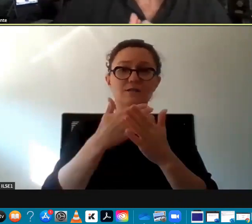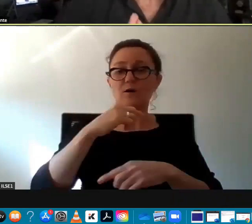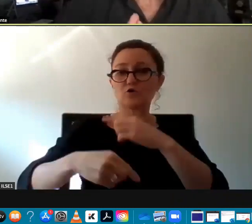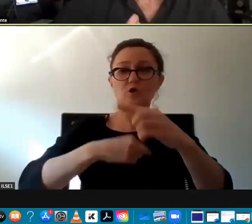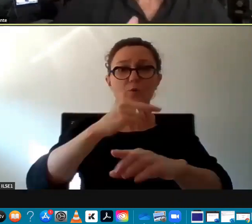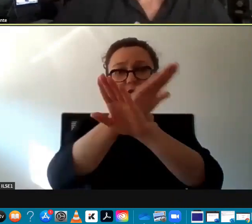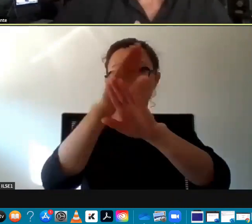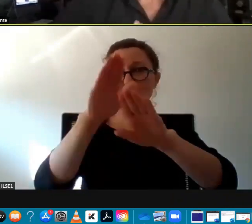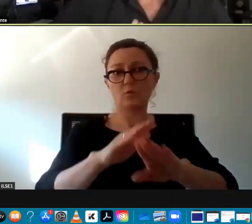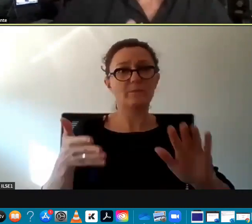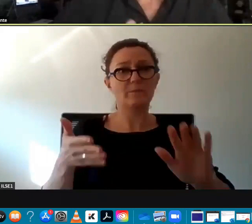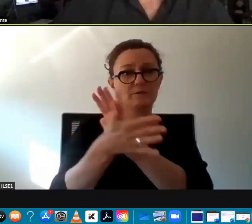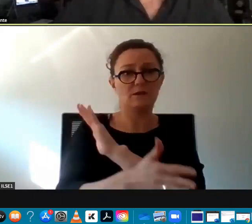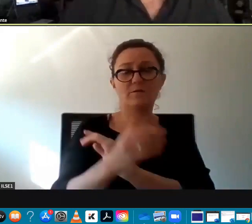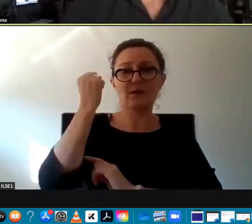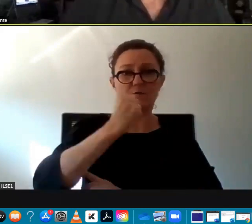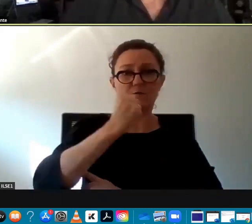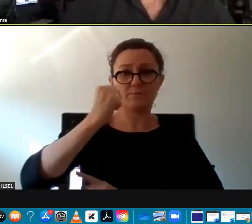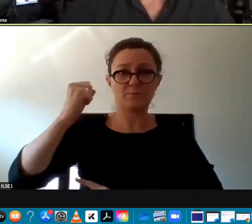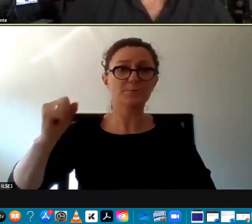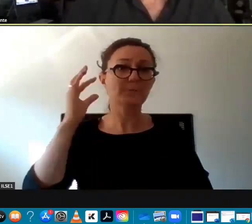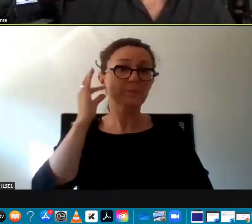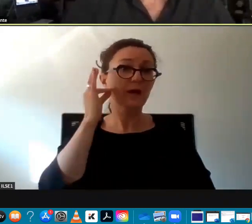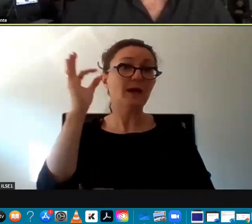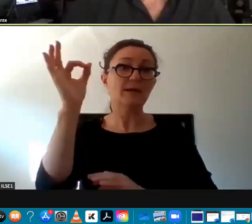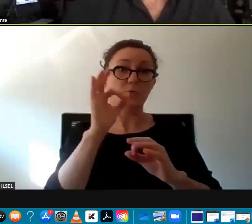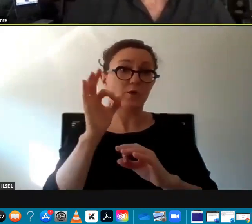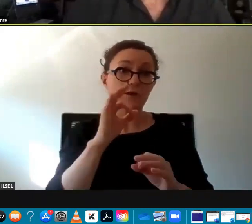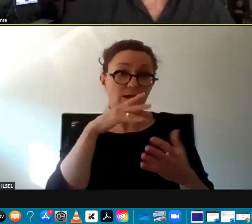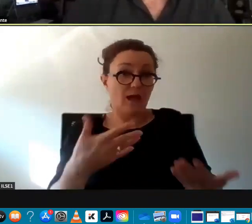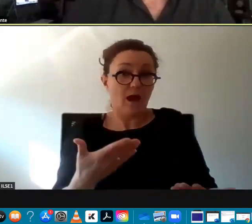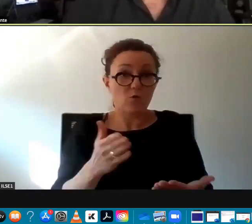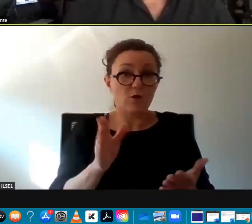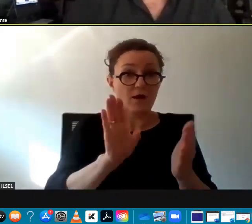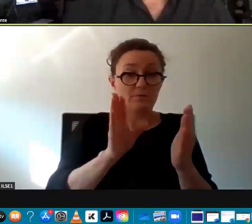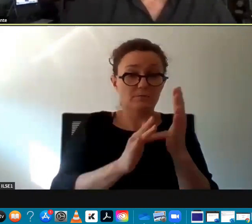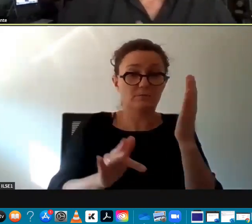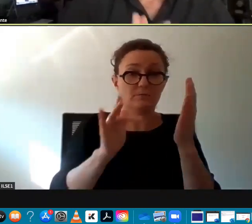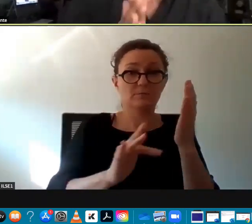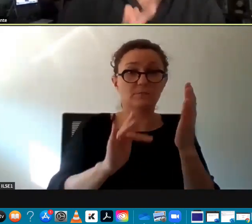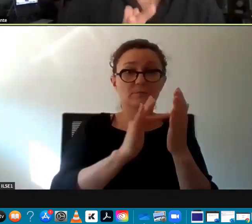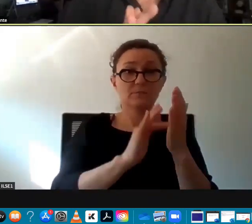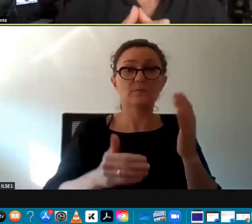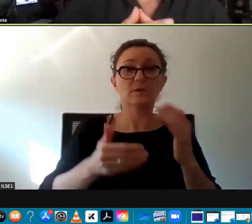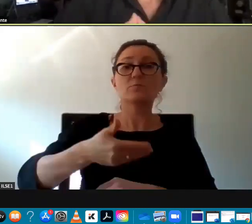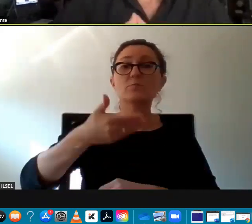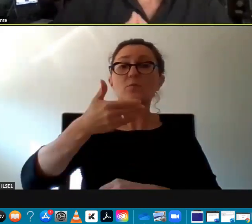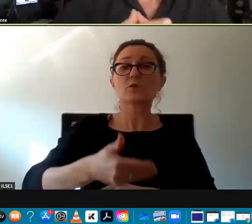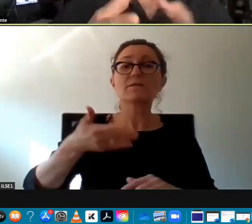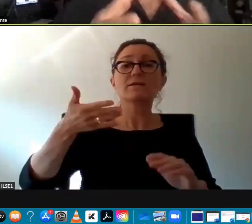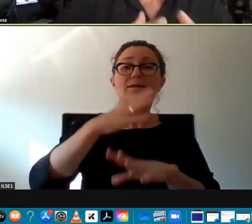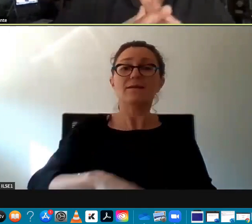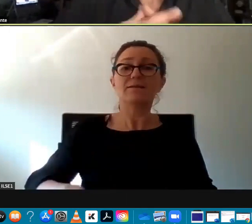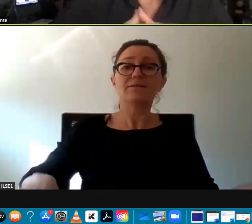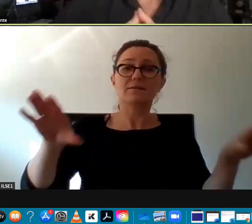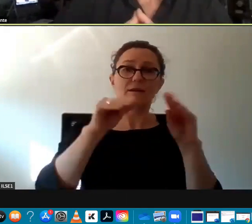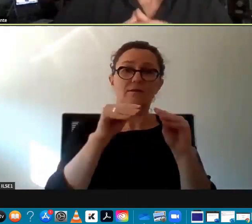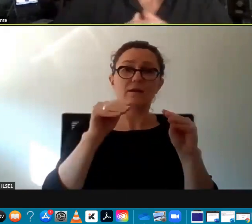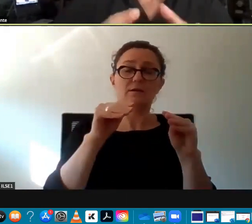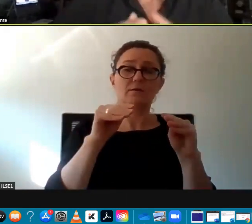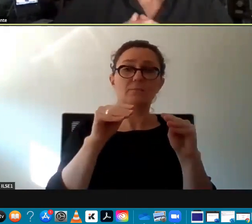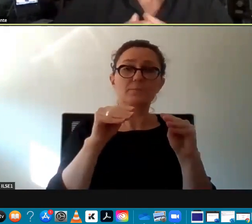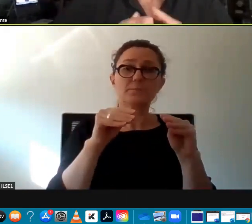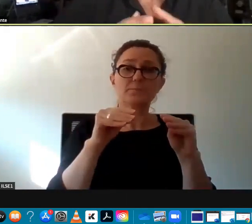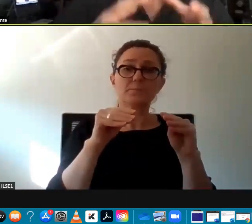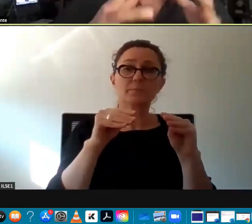el femicidio en los porcentajes que estamos viendo. Por eso es muy importante entender que tenemos que acercarnos